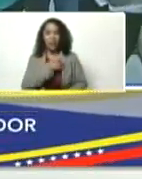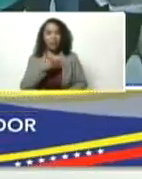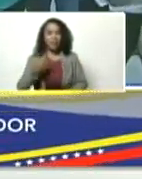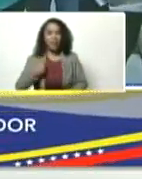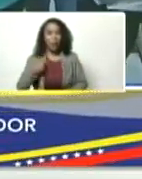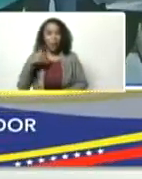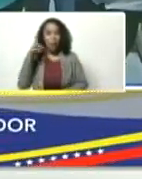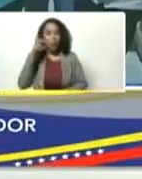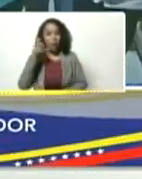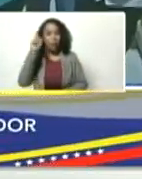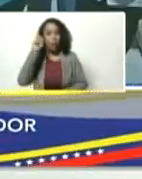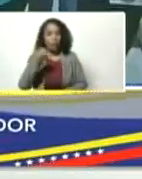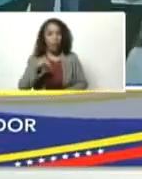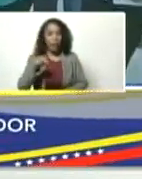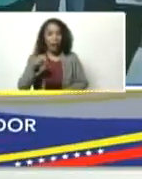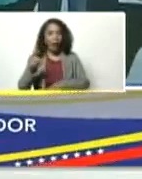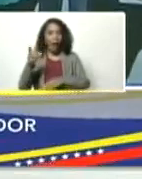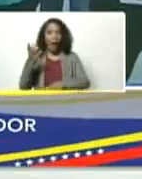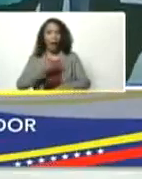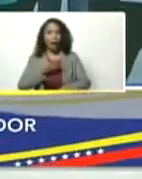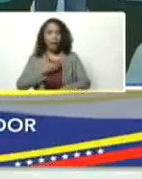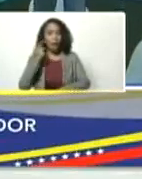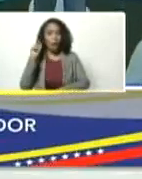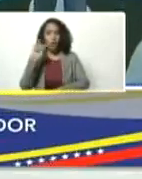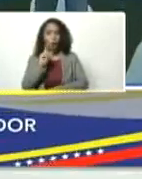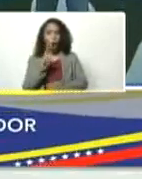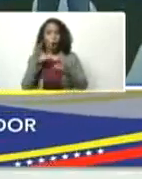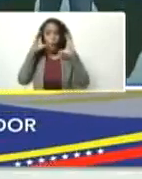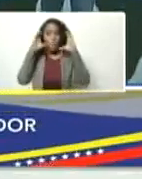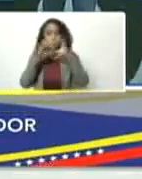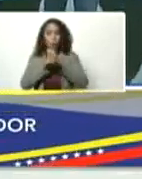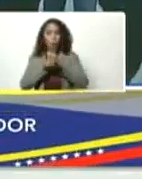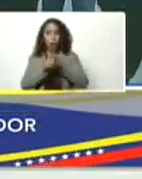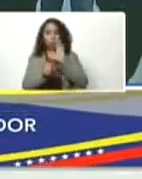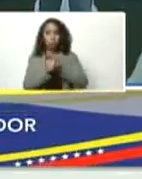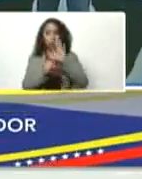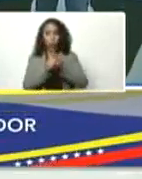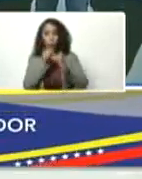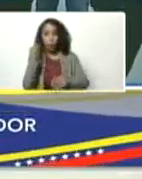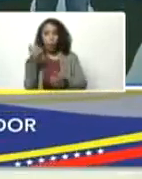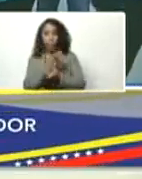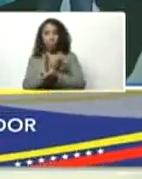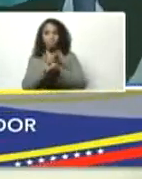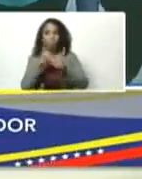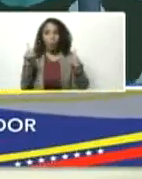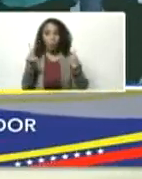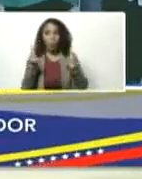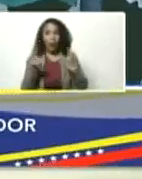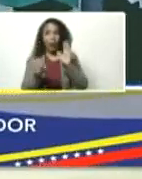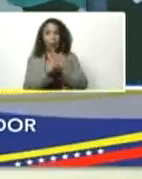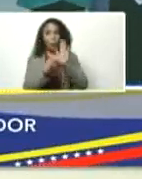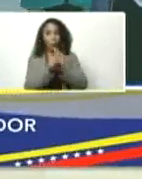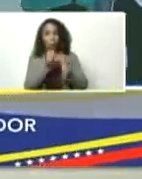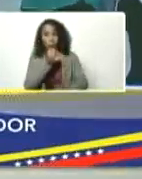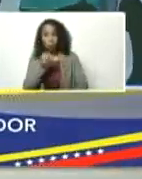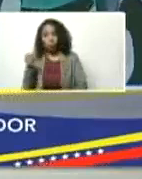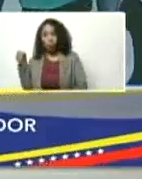quiero escuchar a la alcaldesa también, gobernador. No monopolice el micrófono. democratice el micrófono.